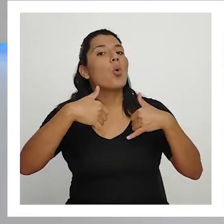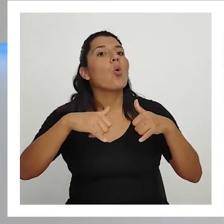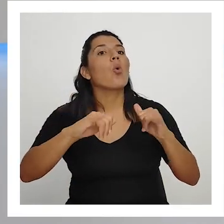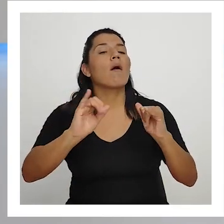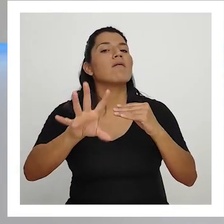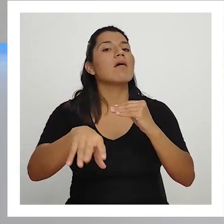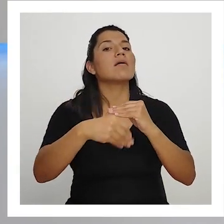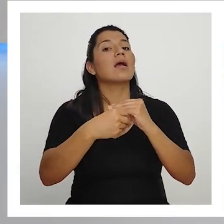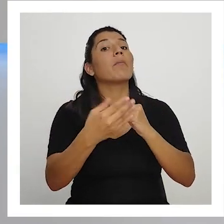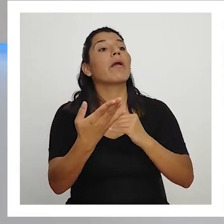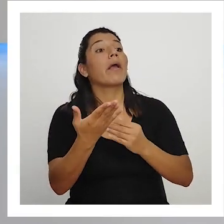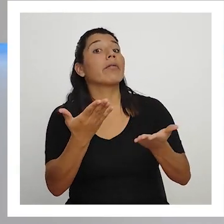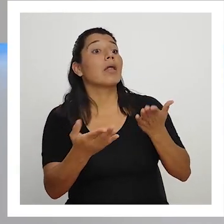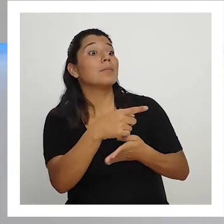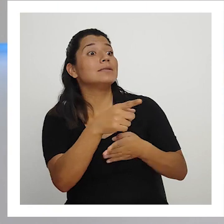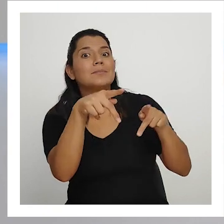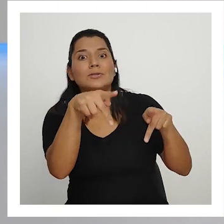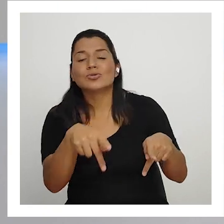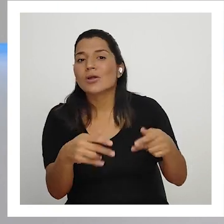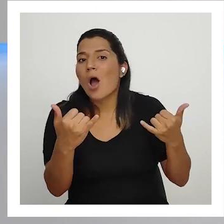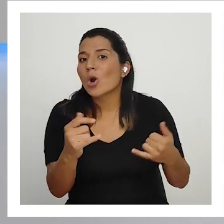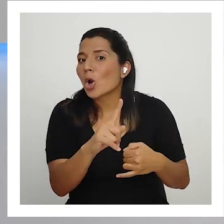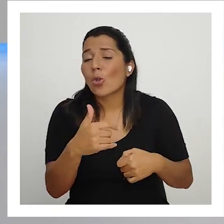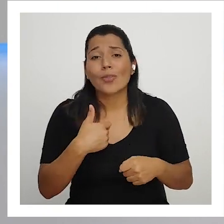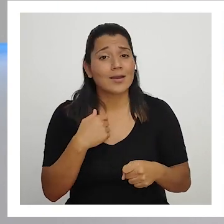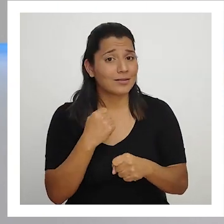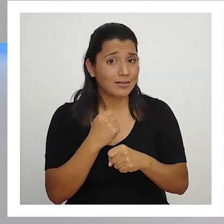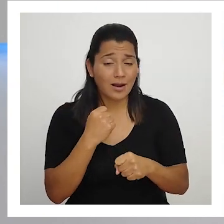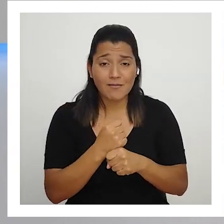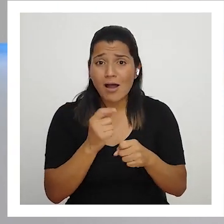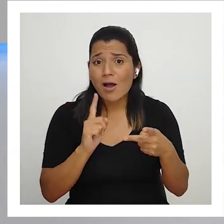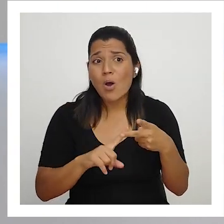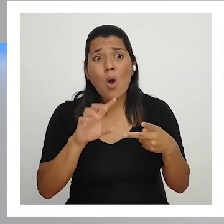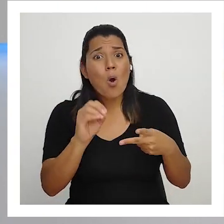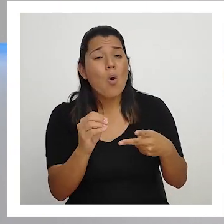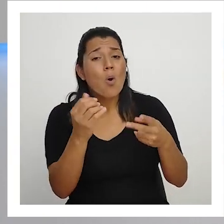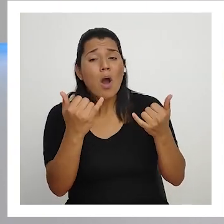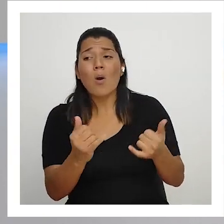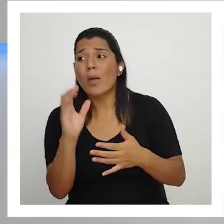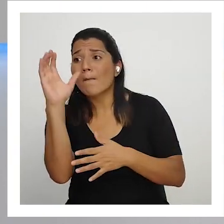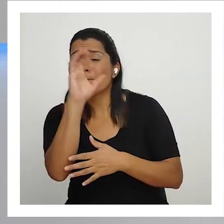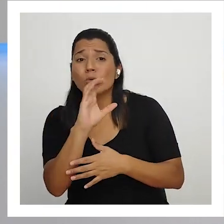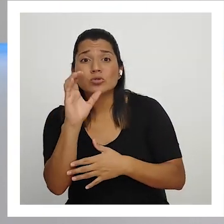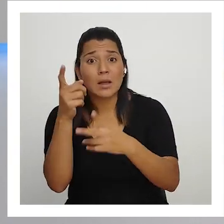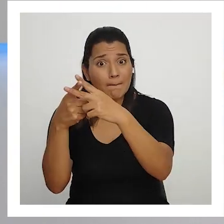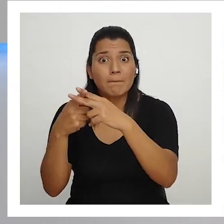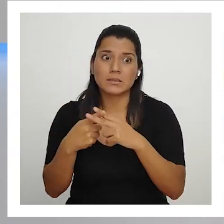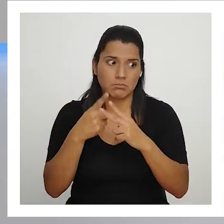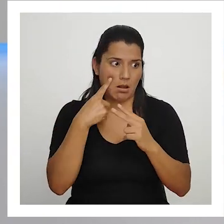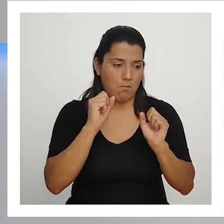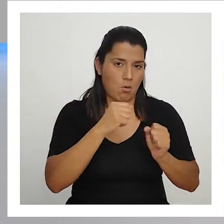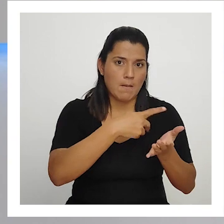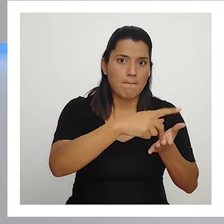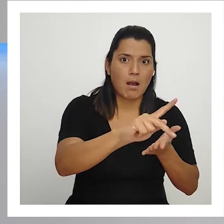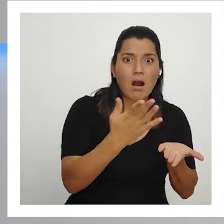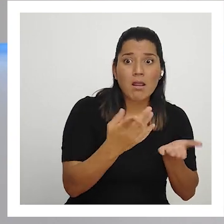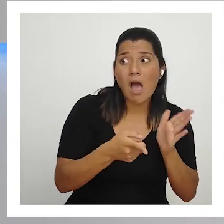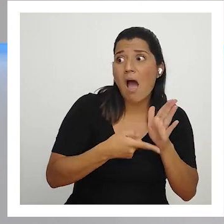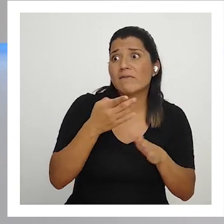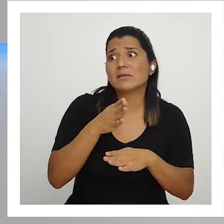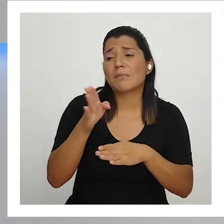son personas que no tienen trabajo o que han tenido que incluso buscar algún préstamo, ya sea en sede bancaria o en